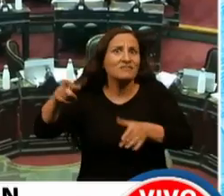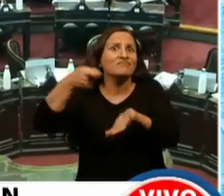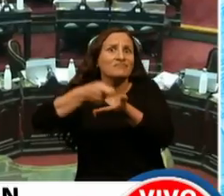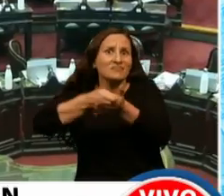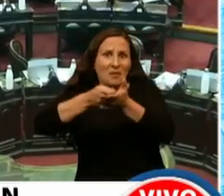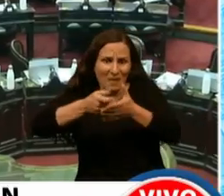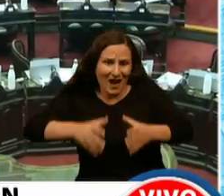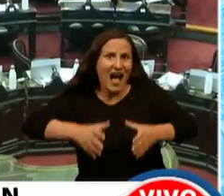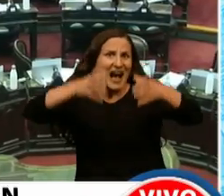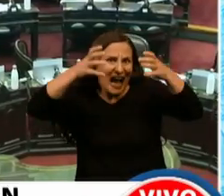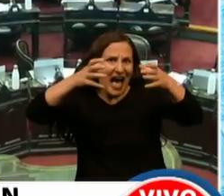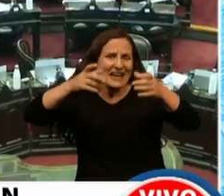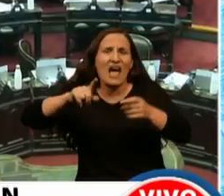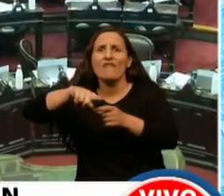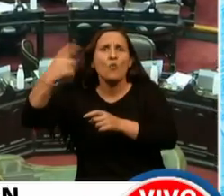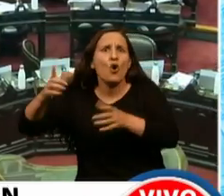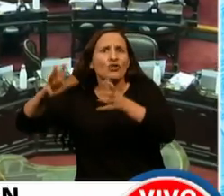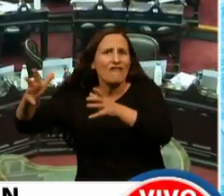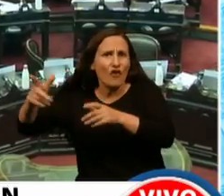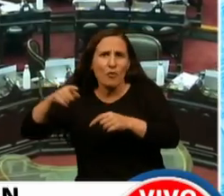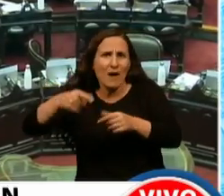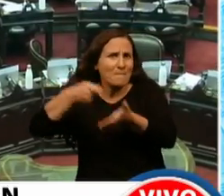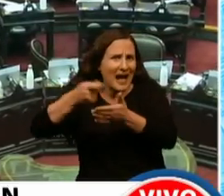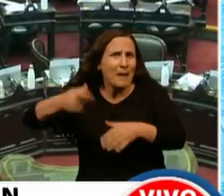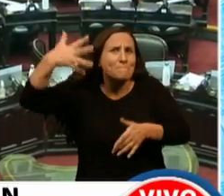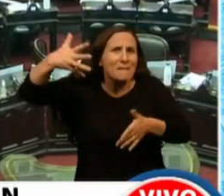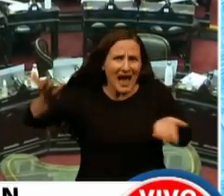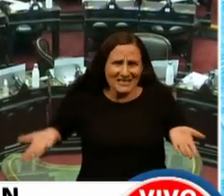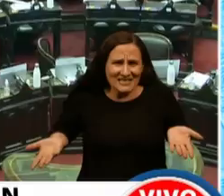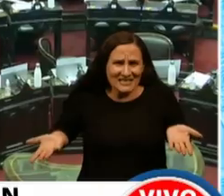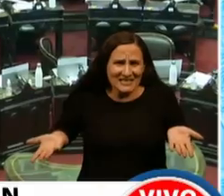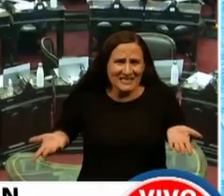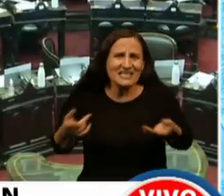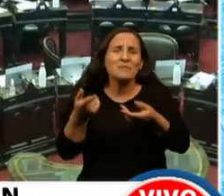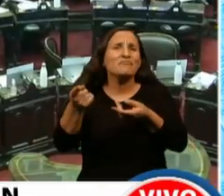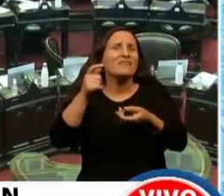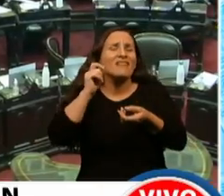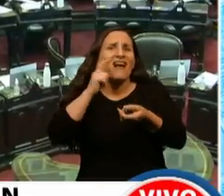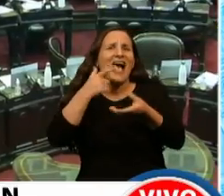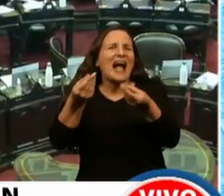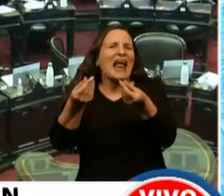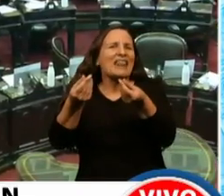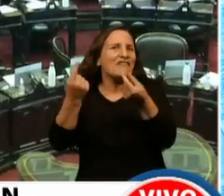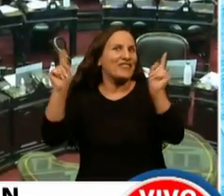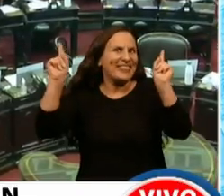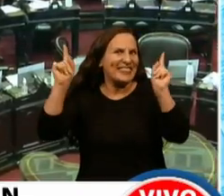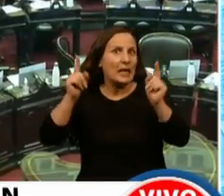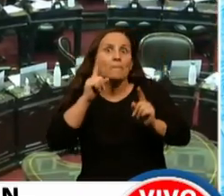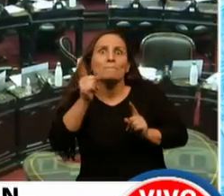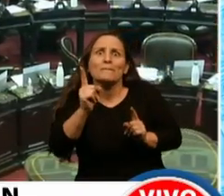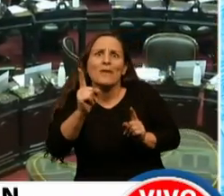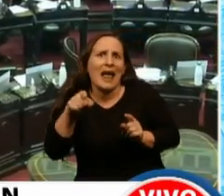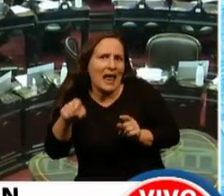glp o biomasa con costos más elevados con menor calidad en su uso y mayor riesgo en su